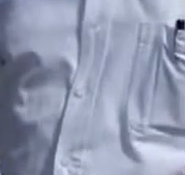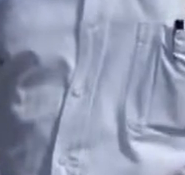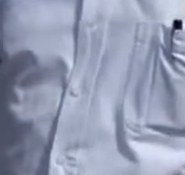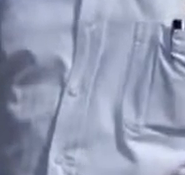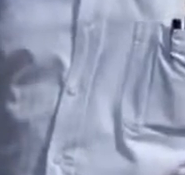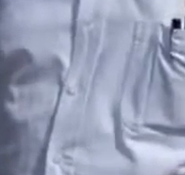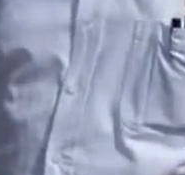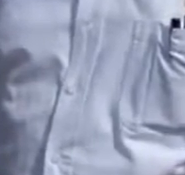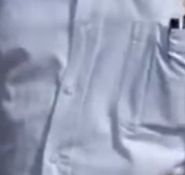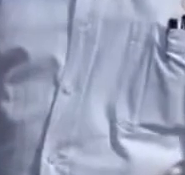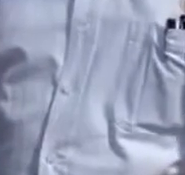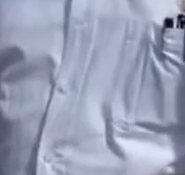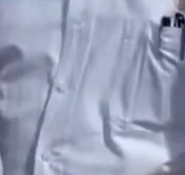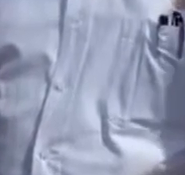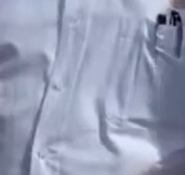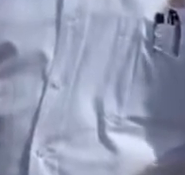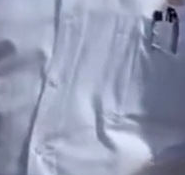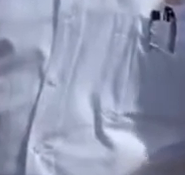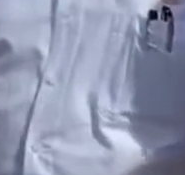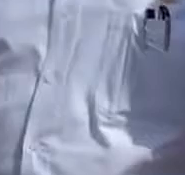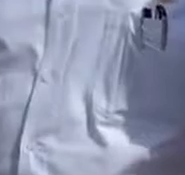inversión de alrededor de